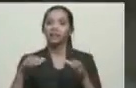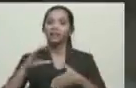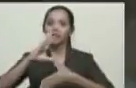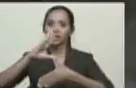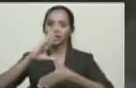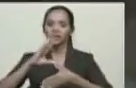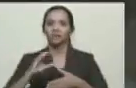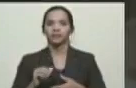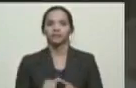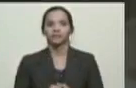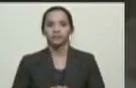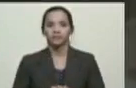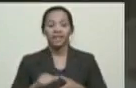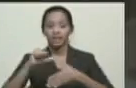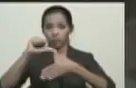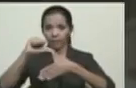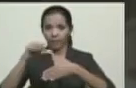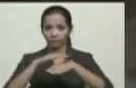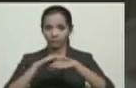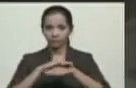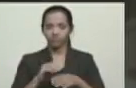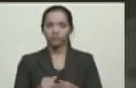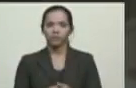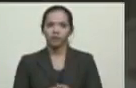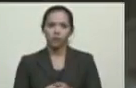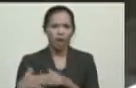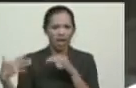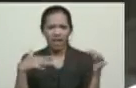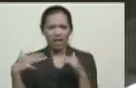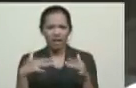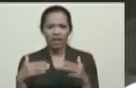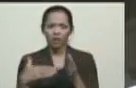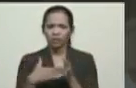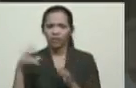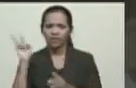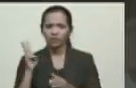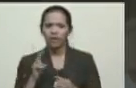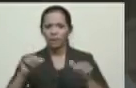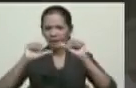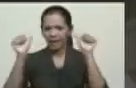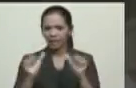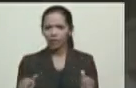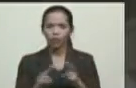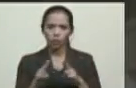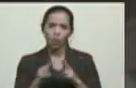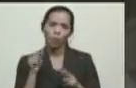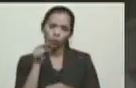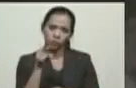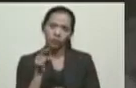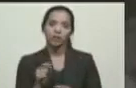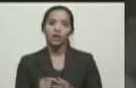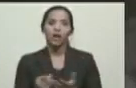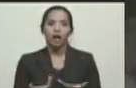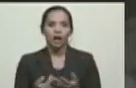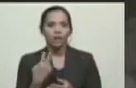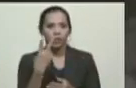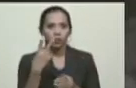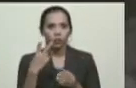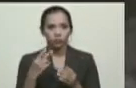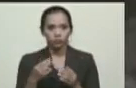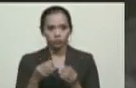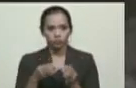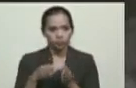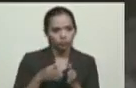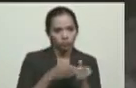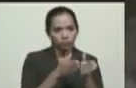Fest. Cuando se trata de la guerra contra Venezuela, para los artistas conocidos, como es tu caso, han habido dos caminos, el